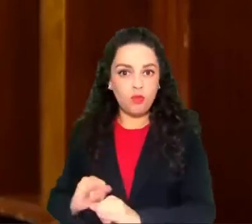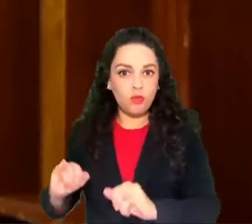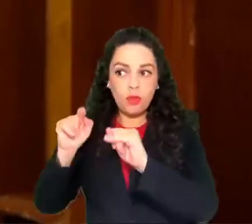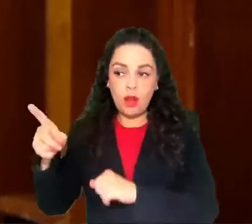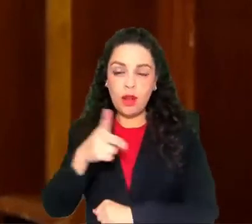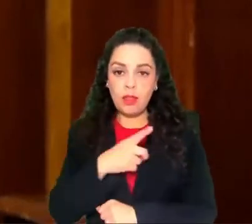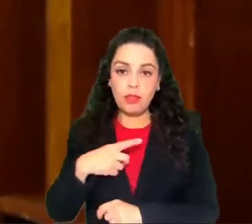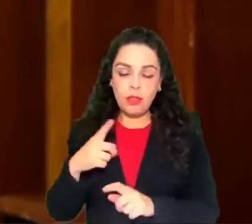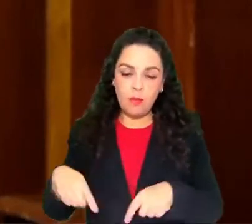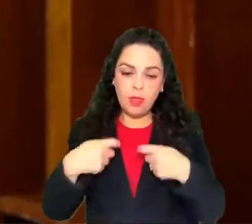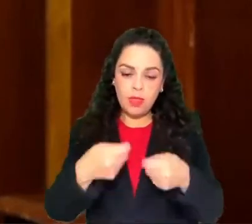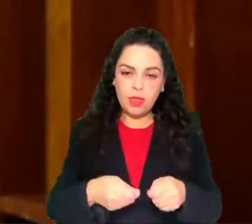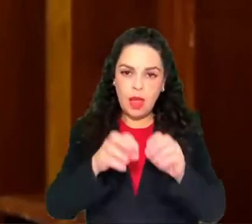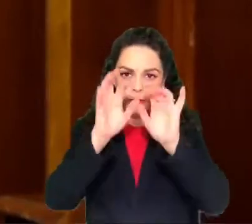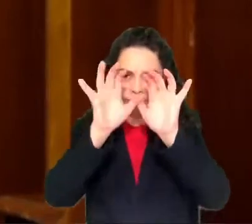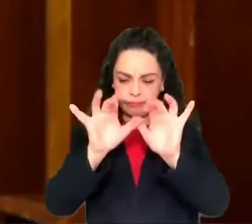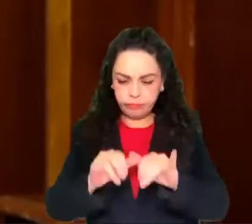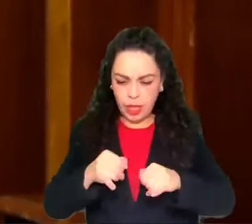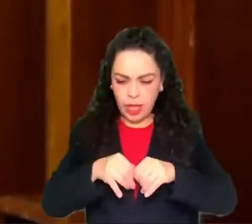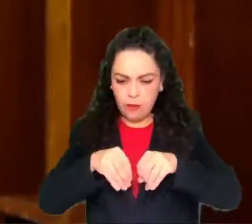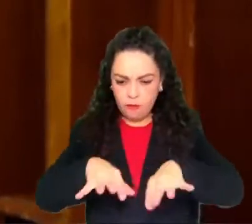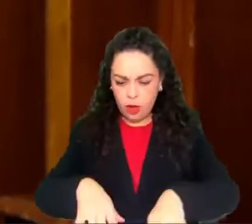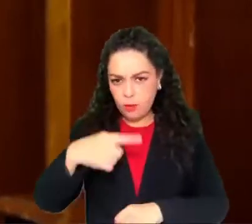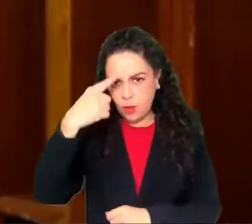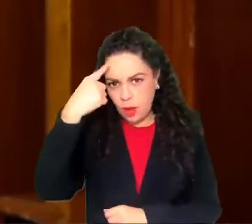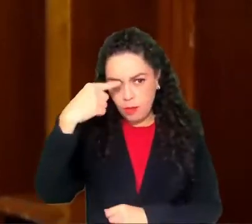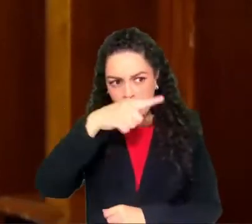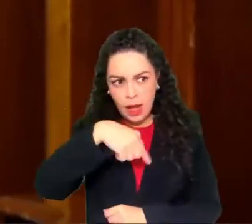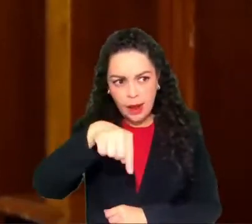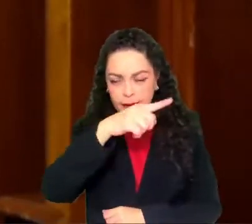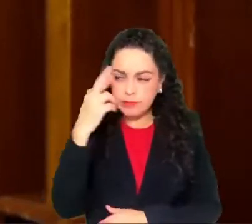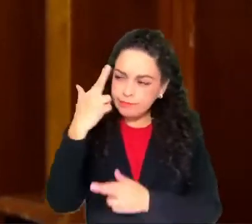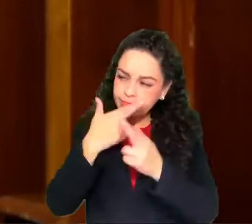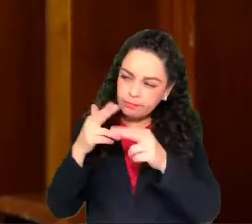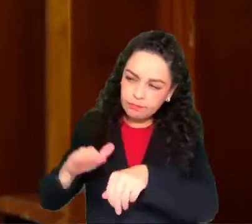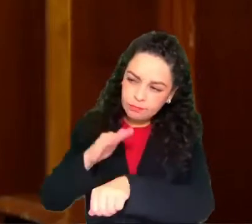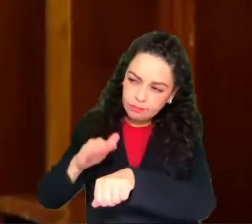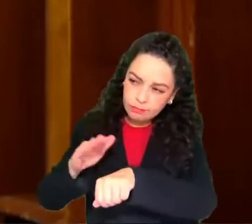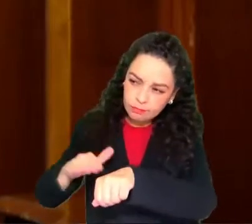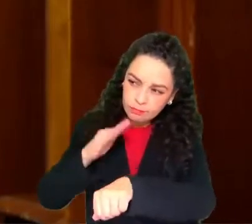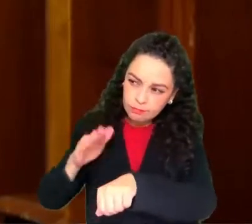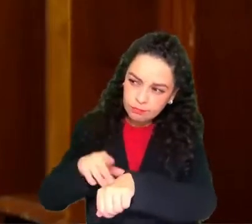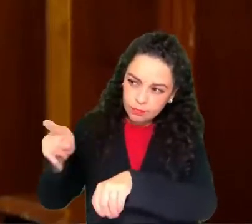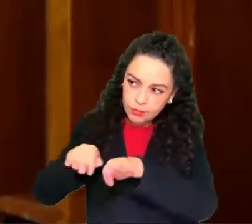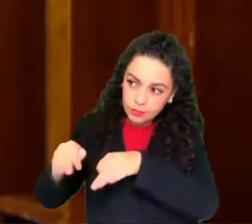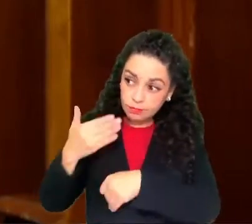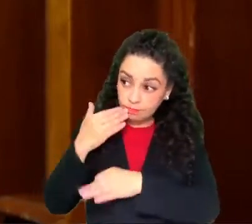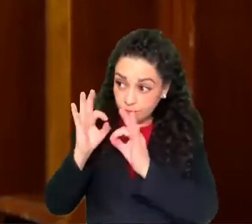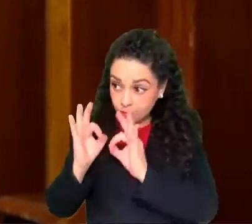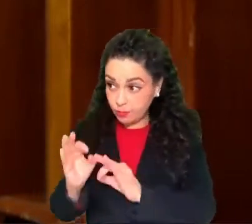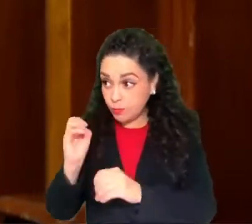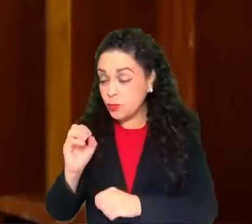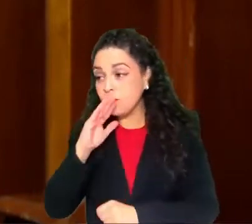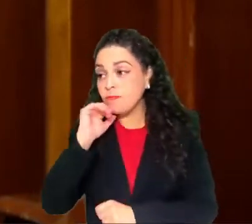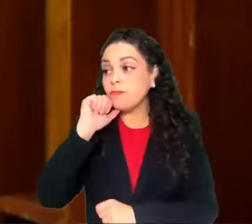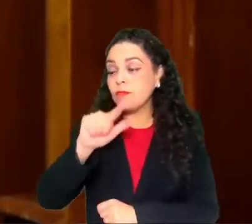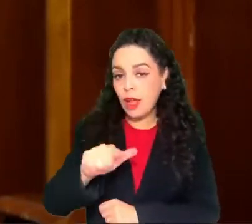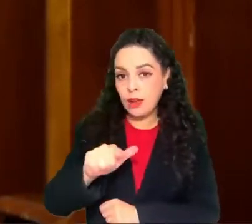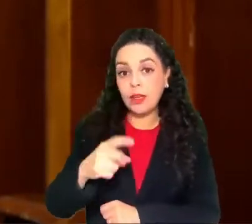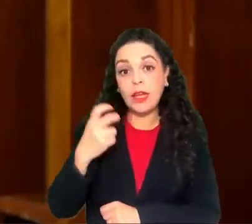desempeño mismo que se considera que debe ser anual para no entorpecer el ejercicio del encargo mismo